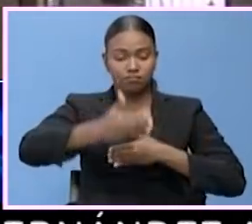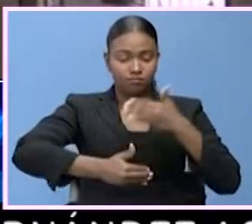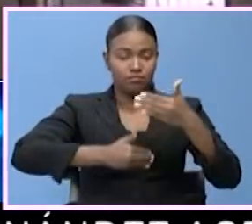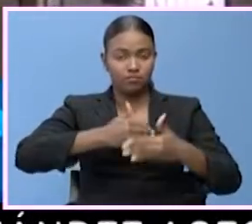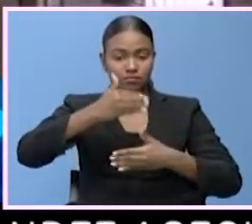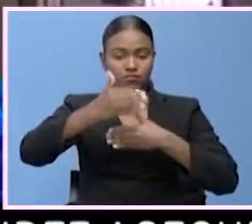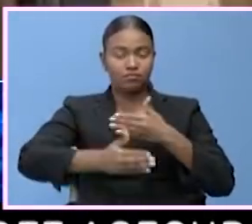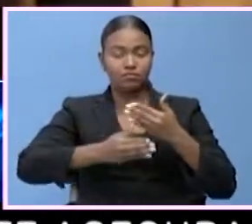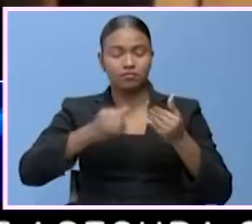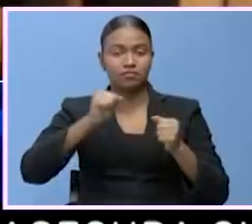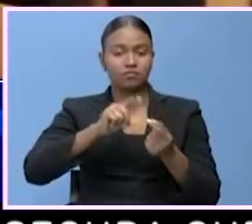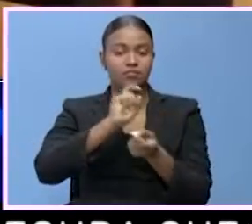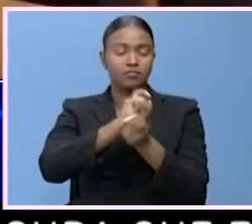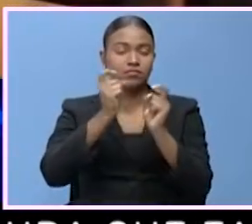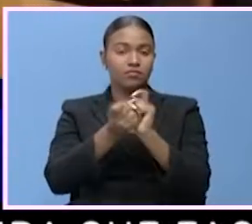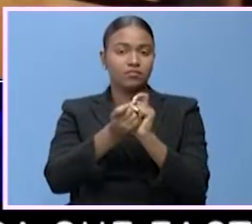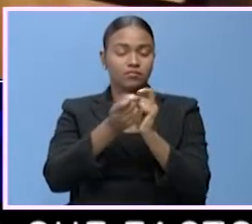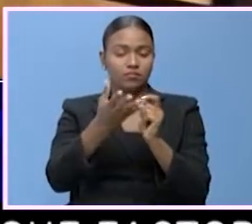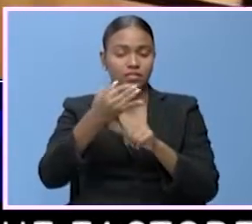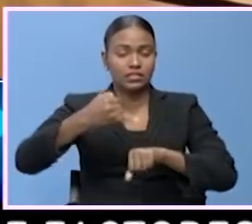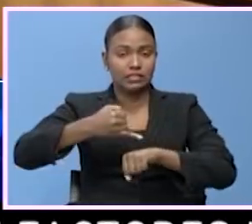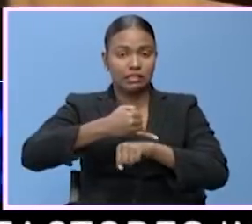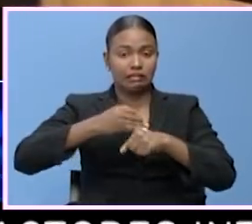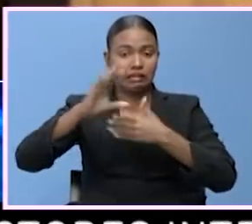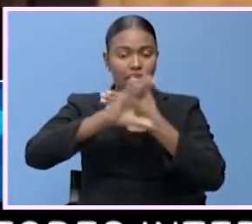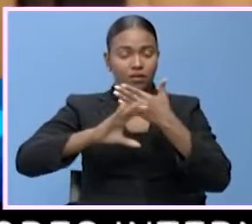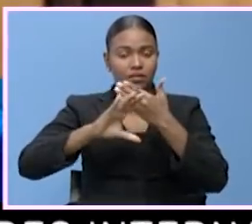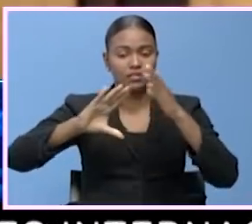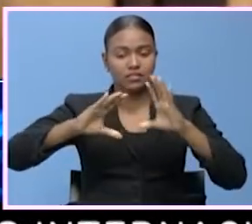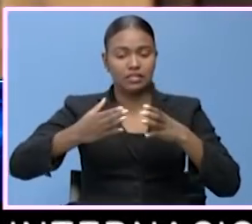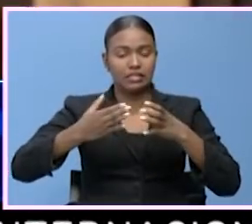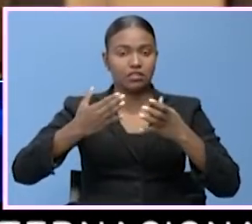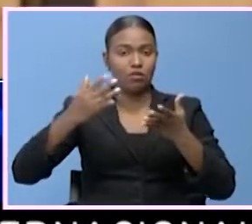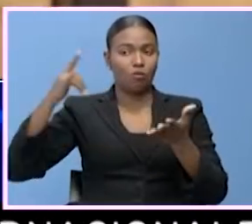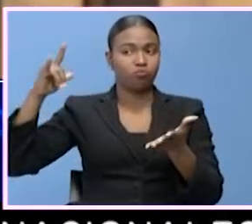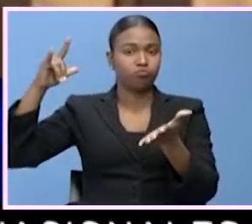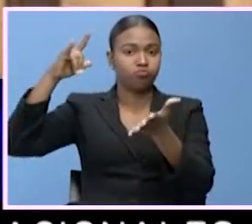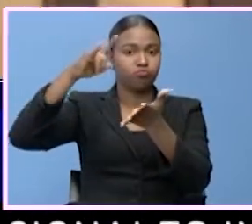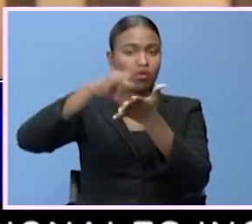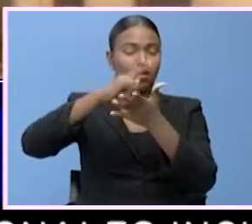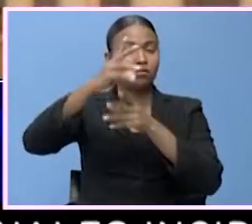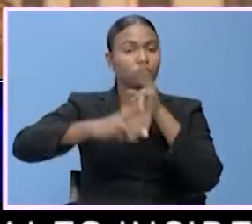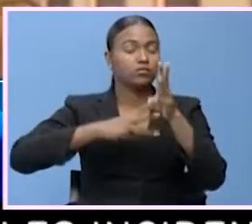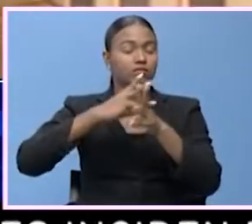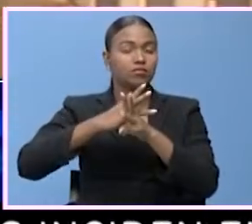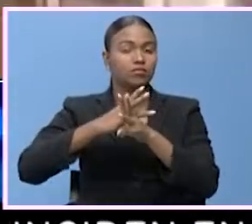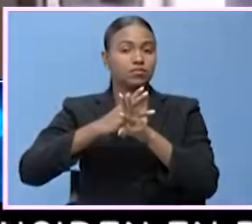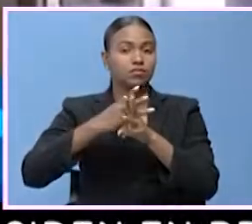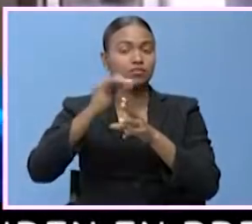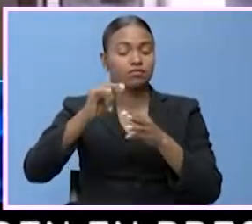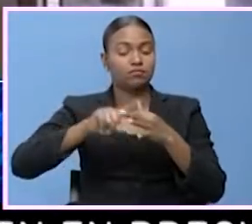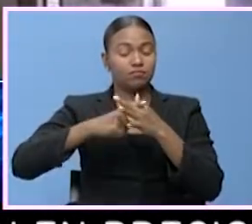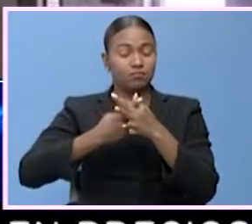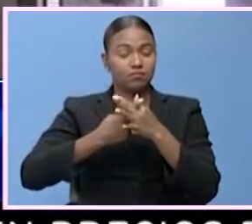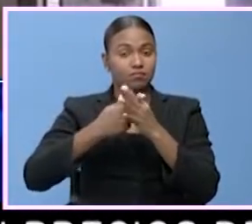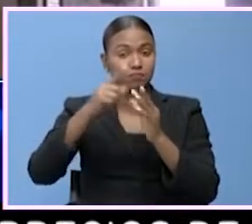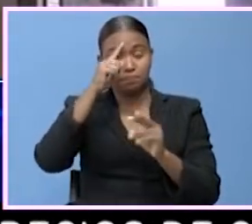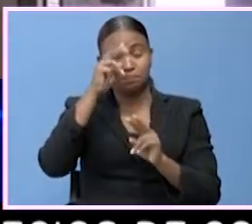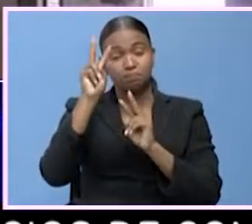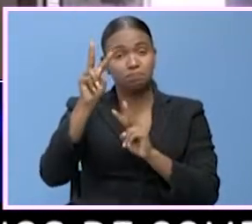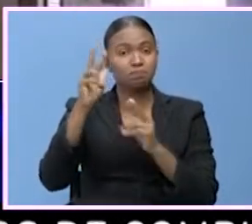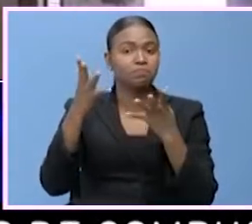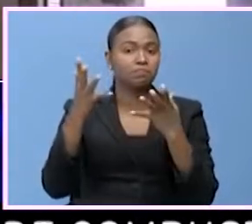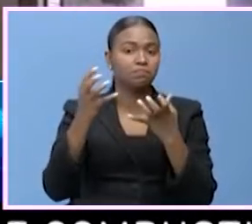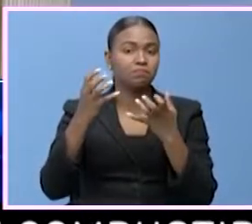para convertir a la isla caribeña en un centro aeroespacial a nivel mundial, una iniciativa con la que se